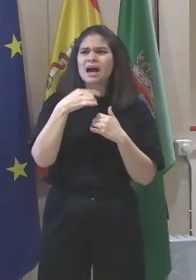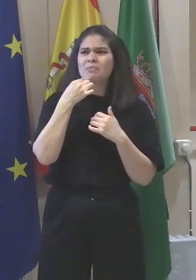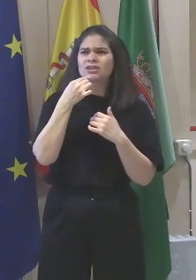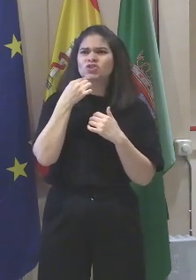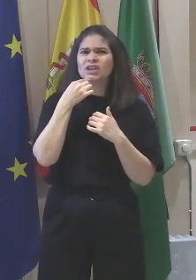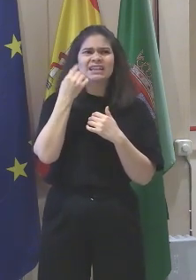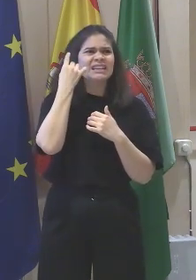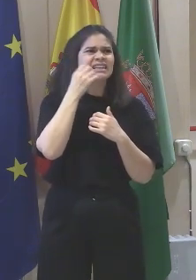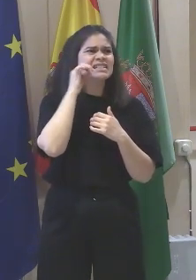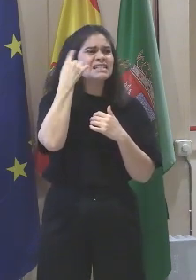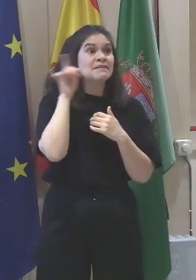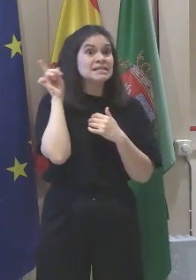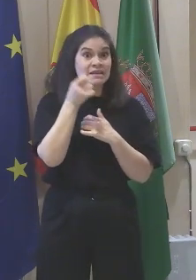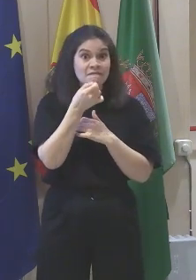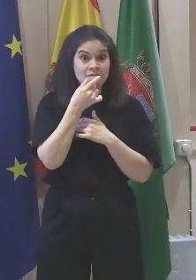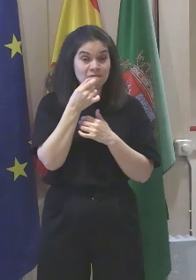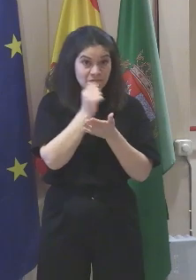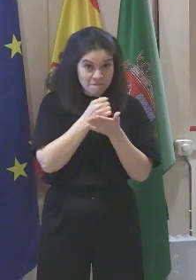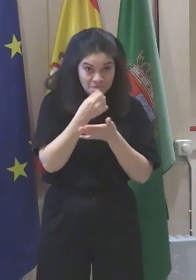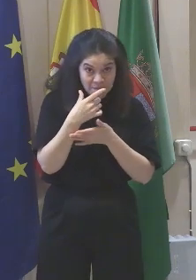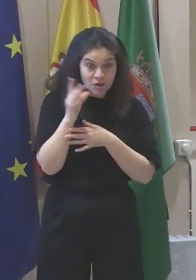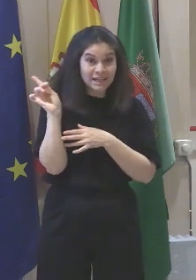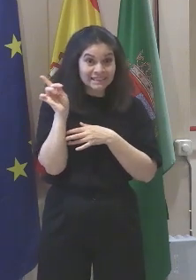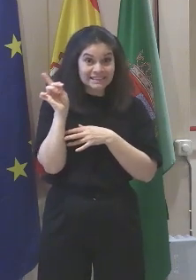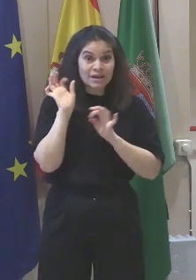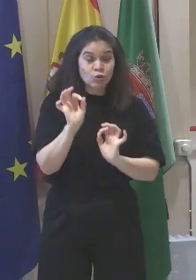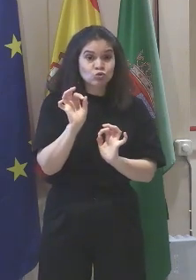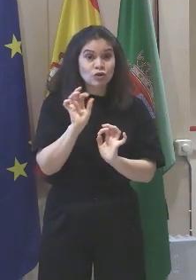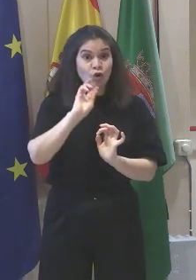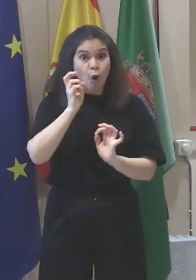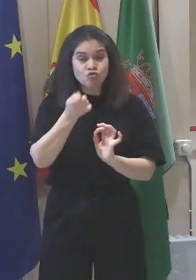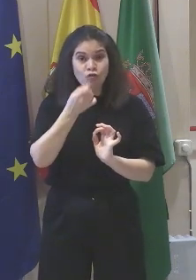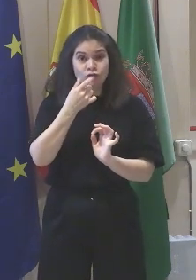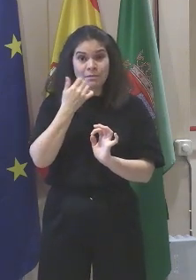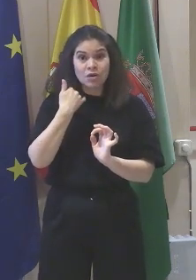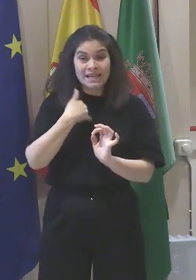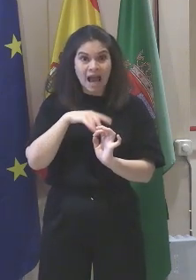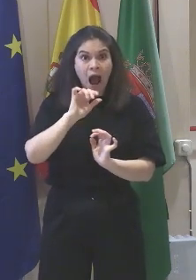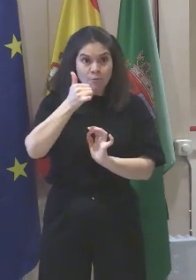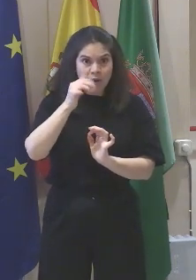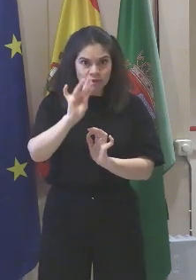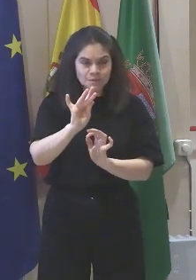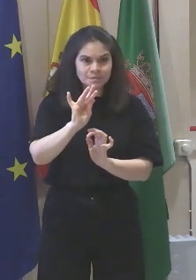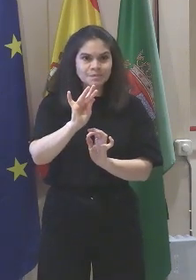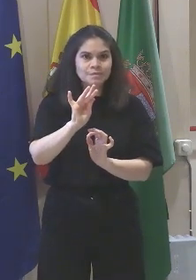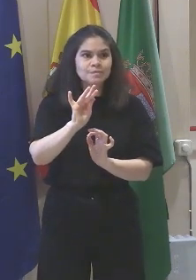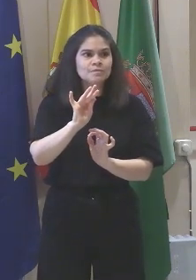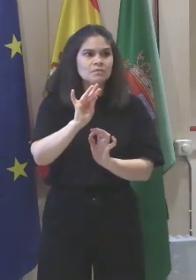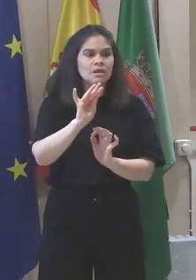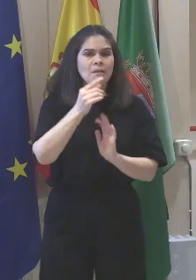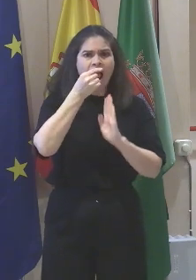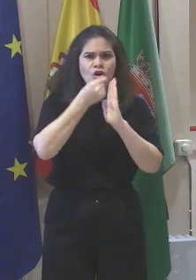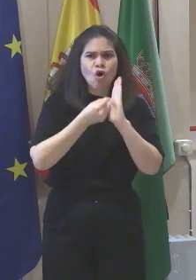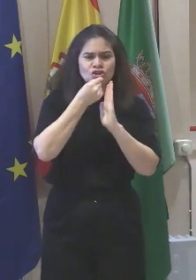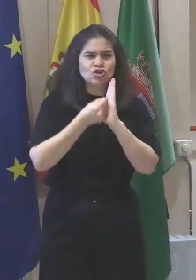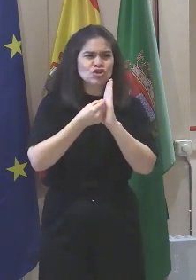de este fármaco impresionante. Bueno, el baricitinib pues es otro fármaco que está ya aprobado para varias condiciones como son la